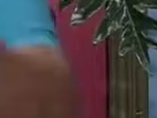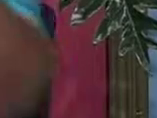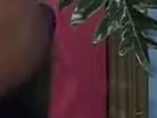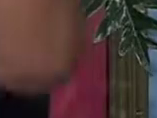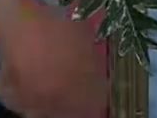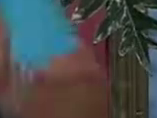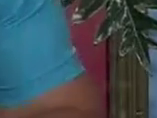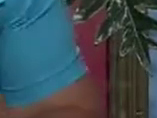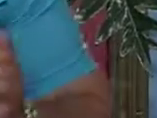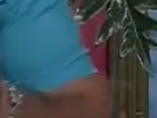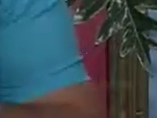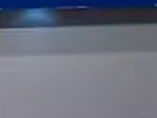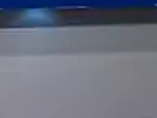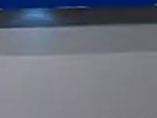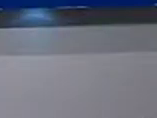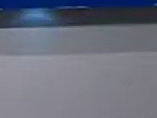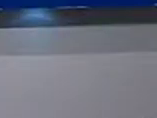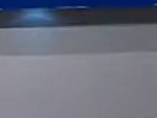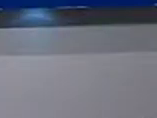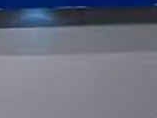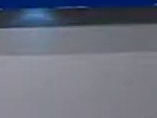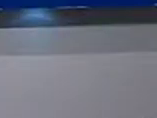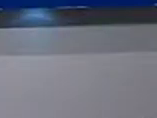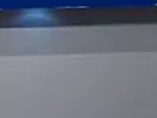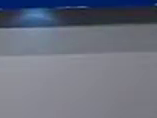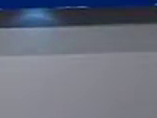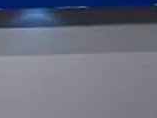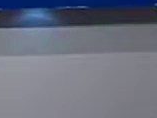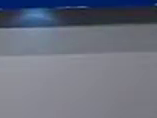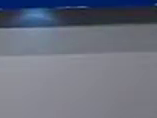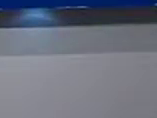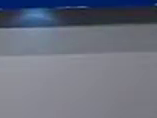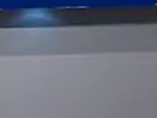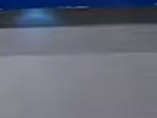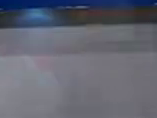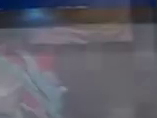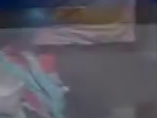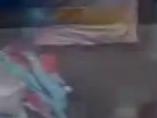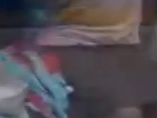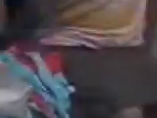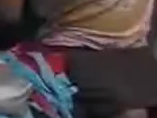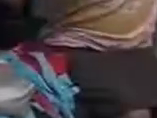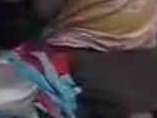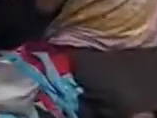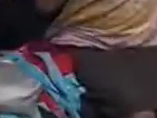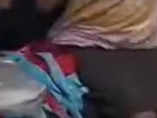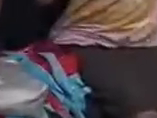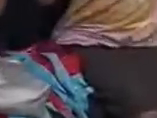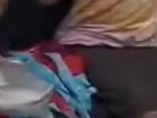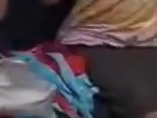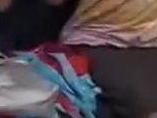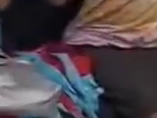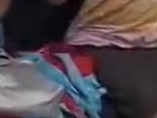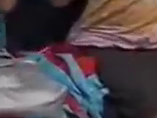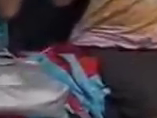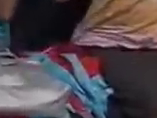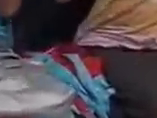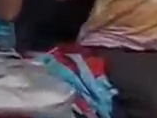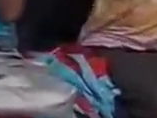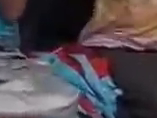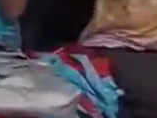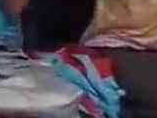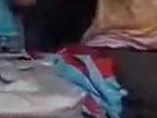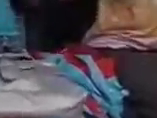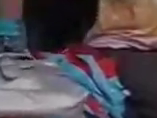del señor que Dios te bendiga muy bien Gloria a Dios Gloria a Dios Gloria a Dios Gloria a